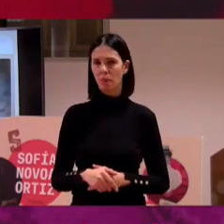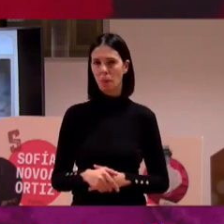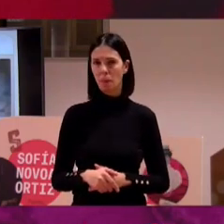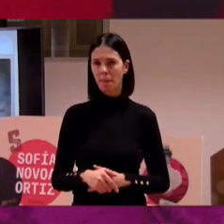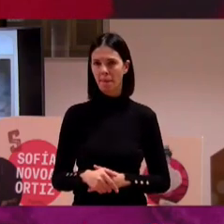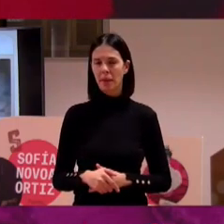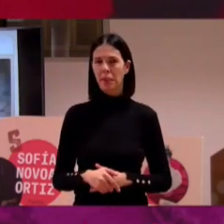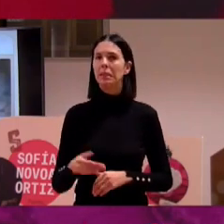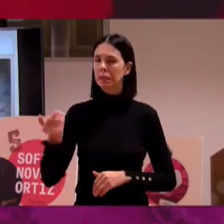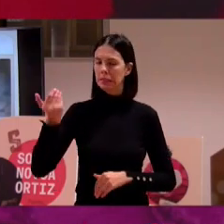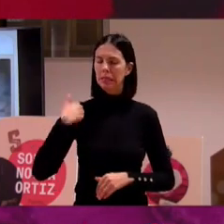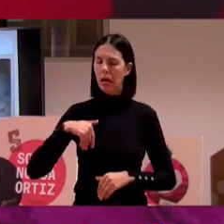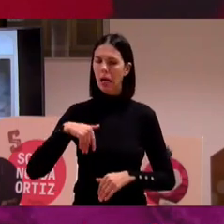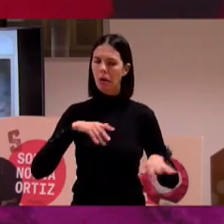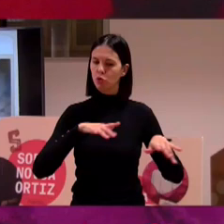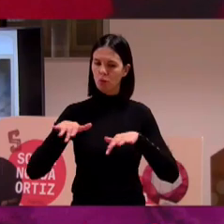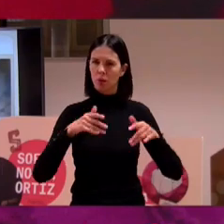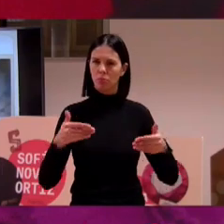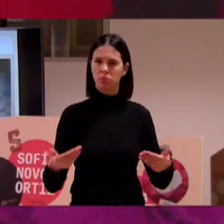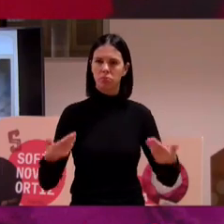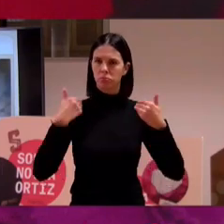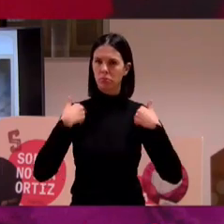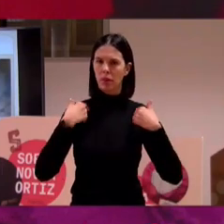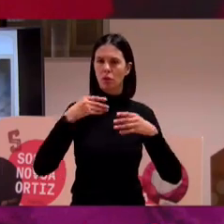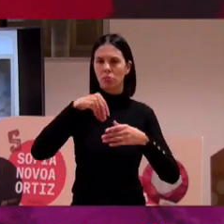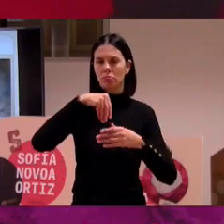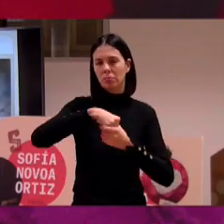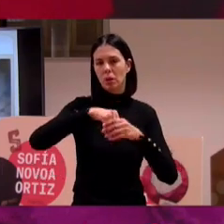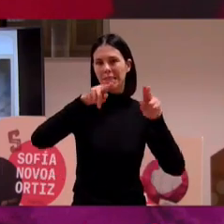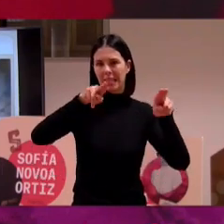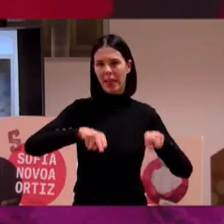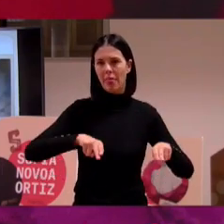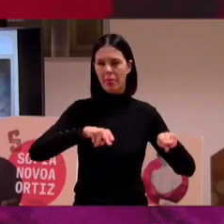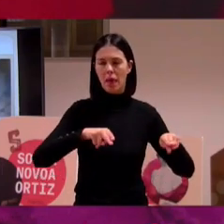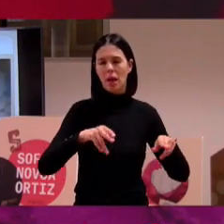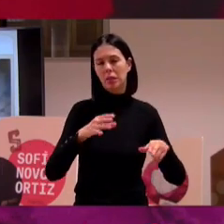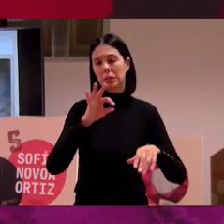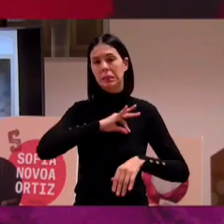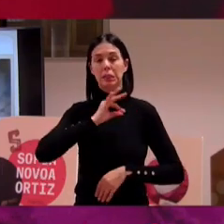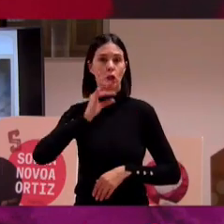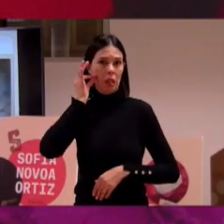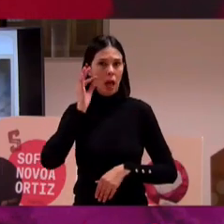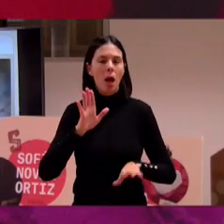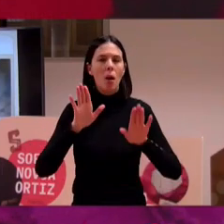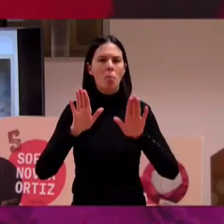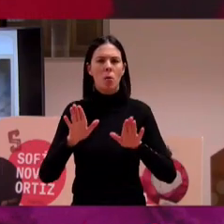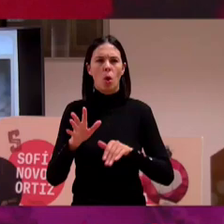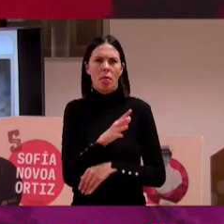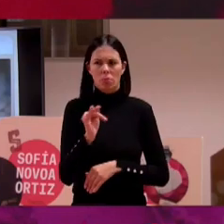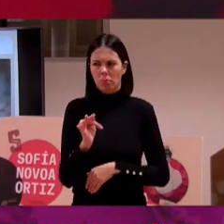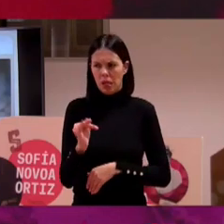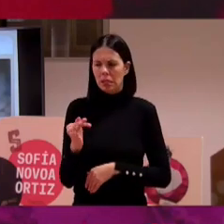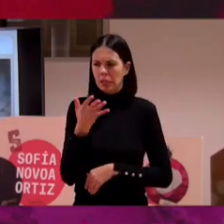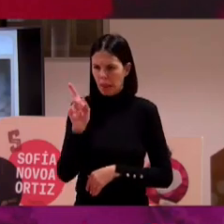un cargo na residencia de señoritas. Uh-huh. Pero ademais son amigas,